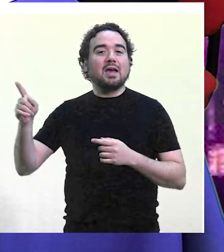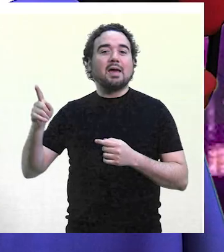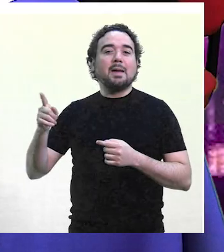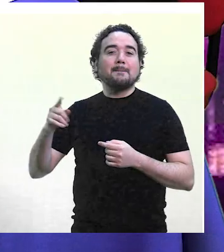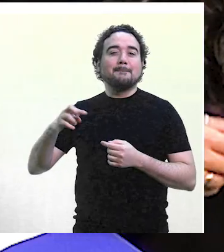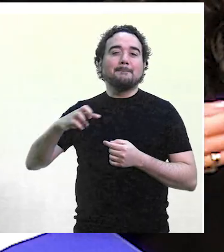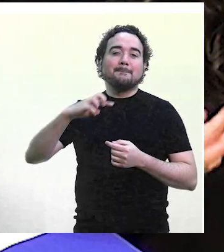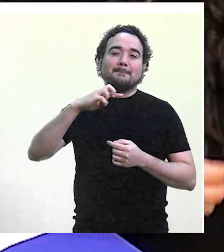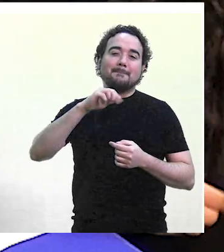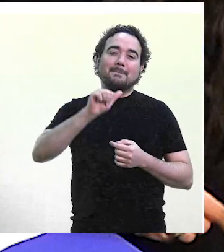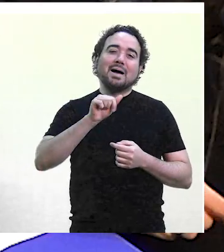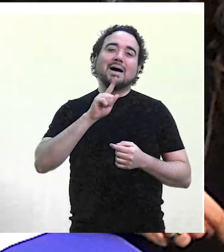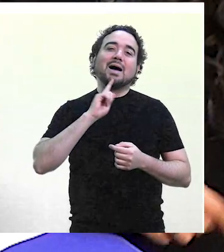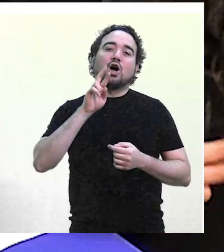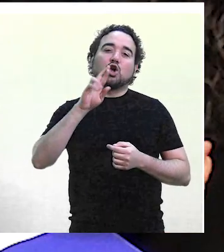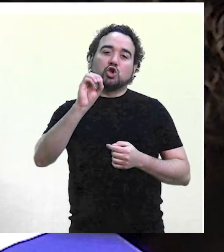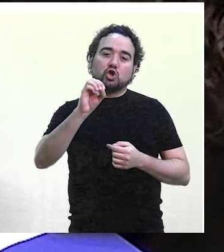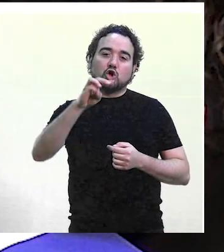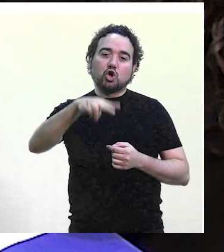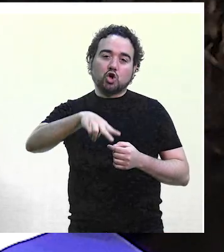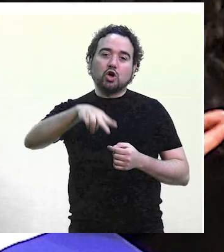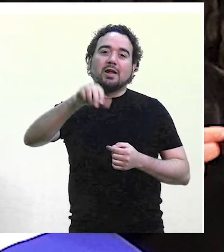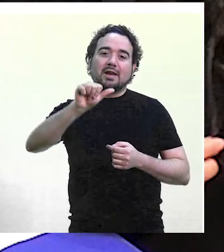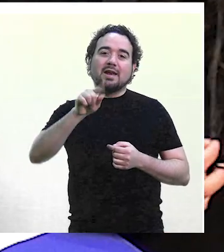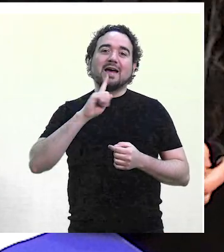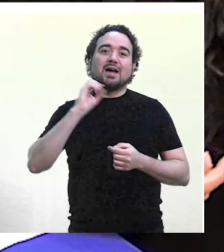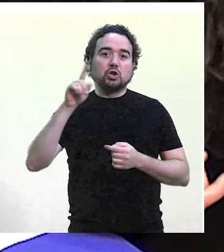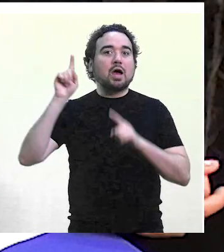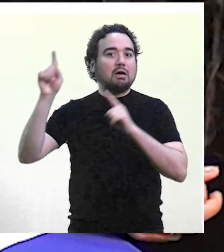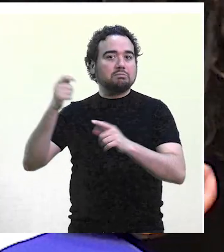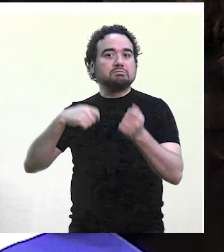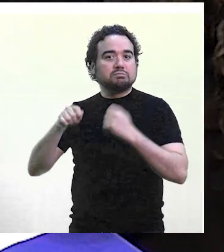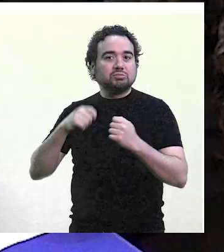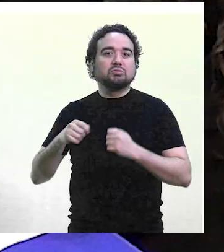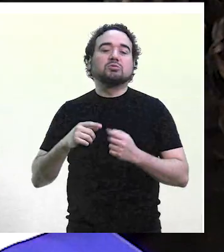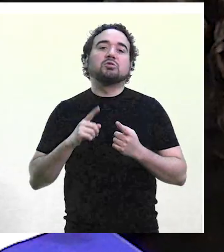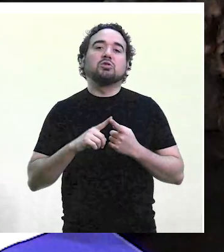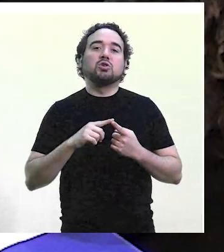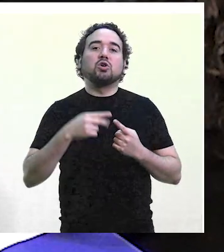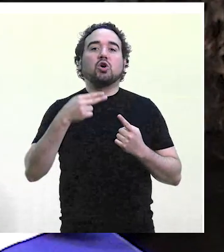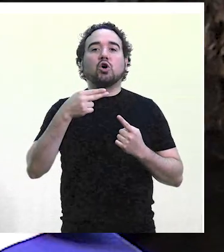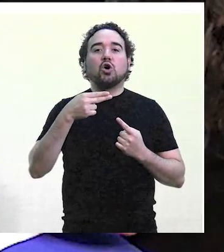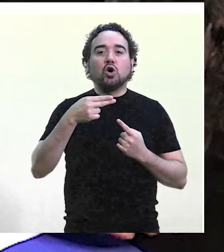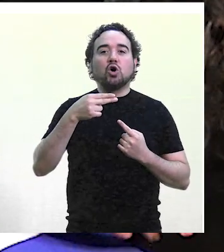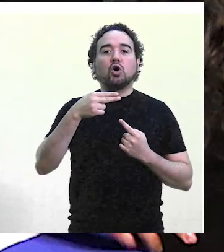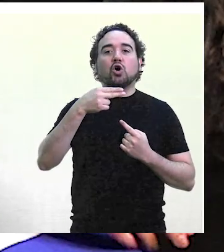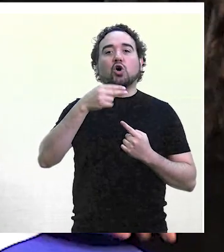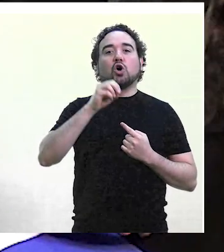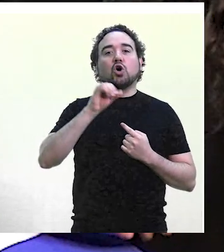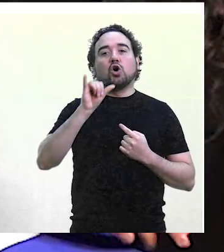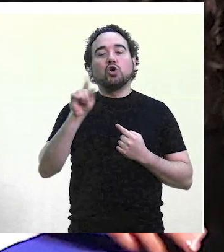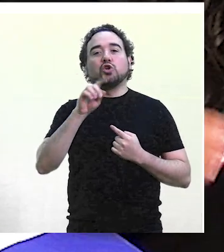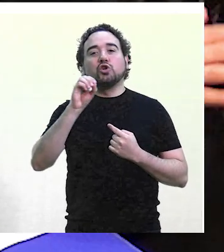como especialmente extendido. en Patronato, yo lo he probado harto, así que les dejo el datito de restaurantes. Por ejemplo, el Oiso, el Misoya, el